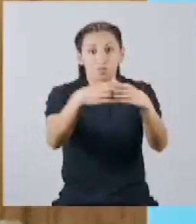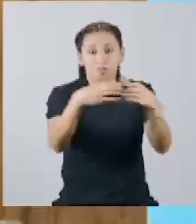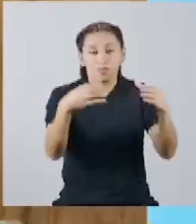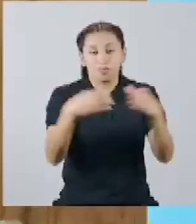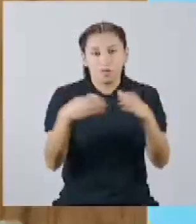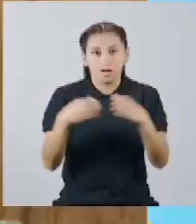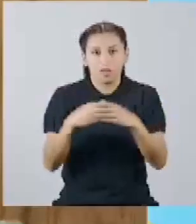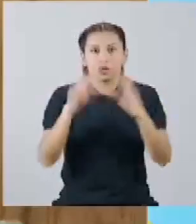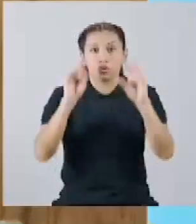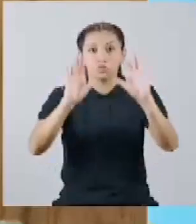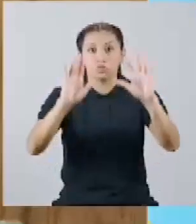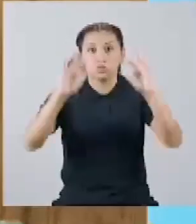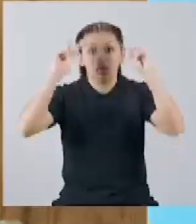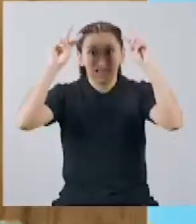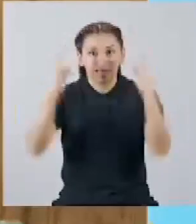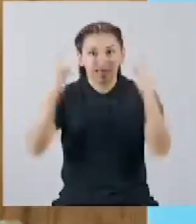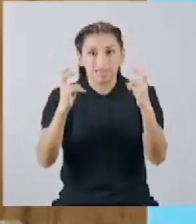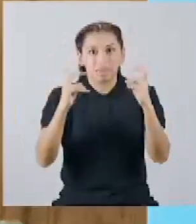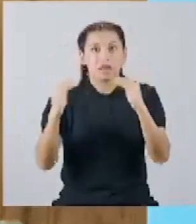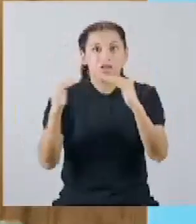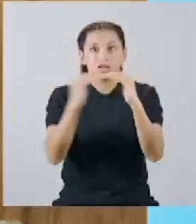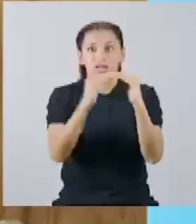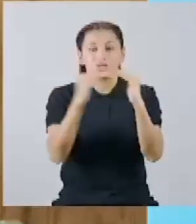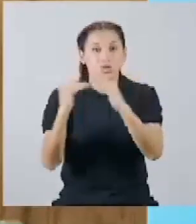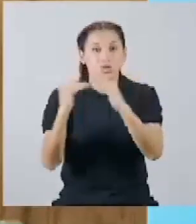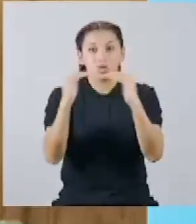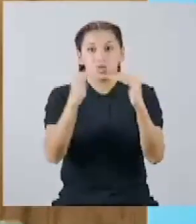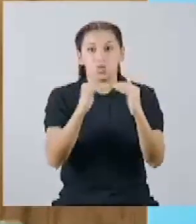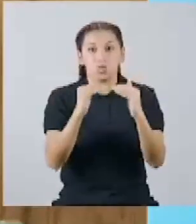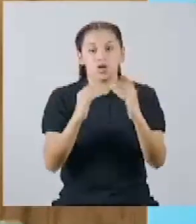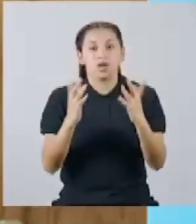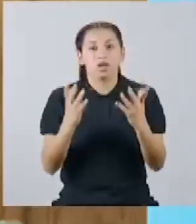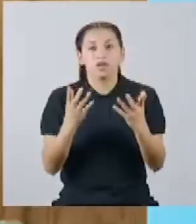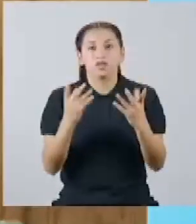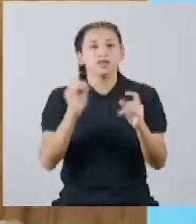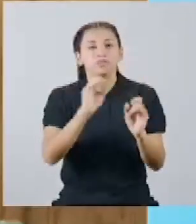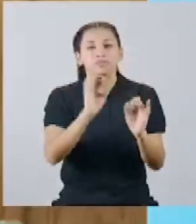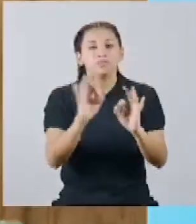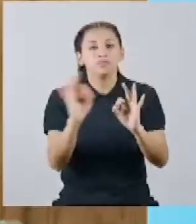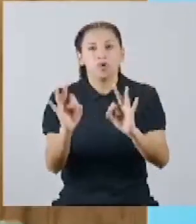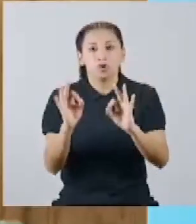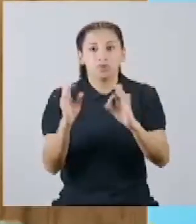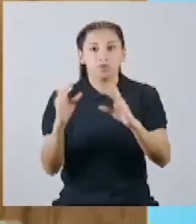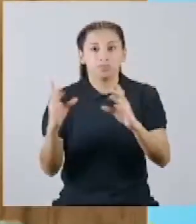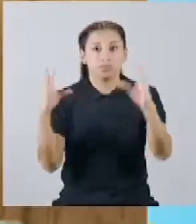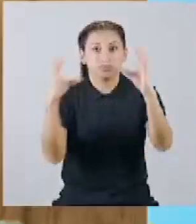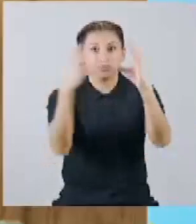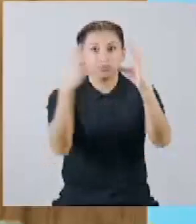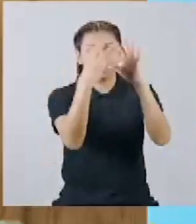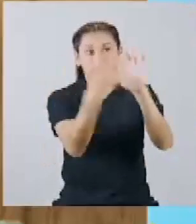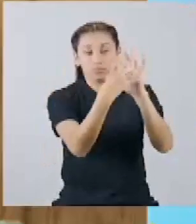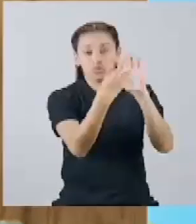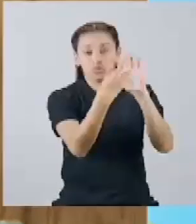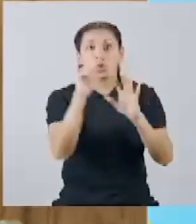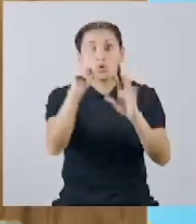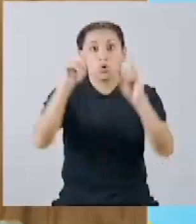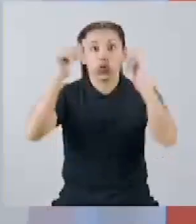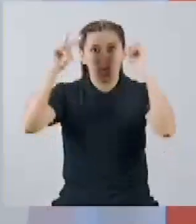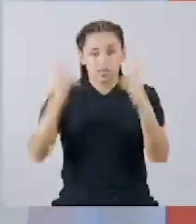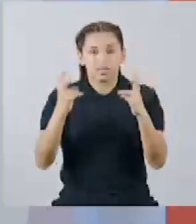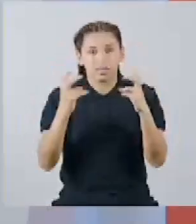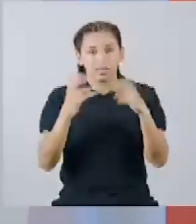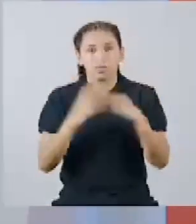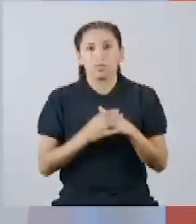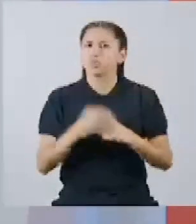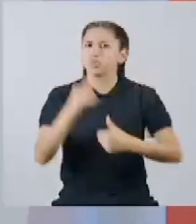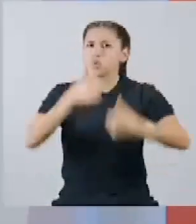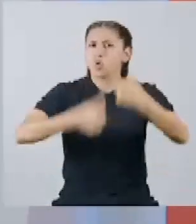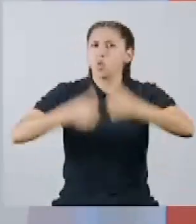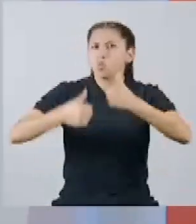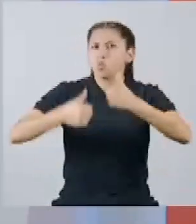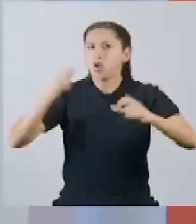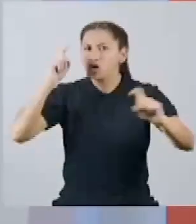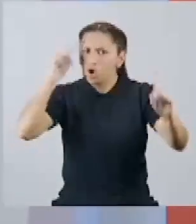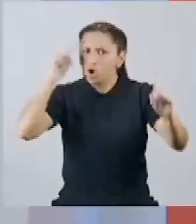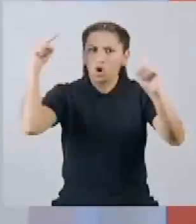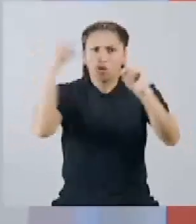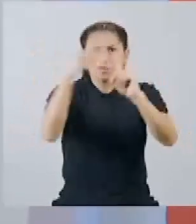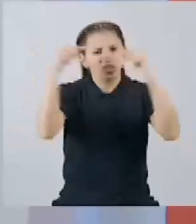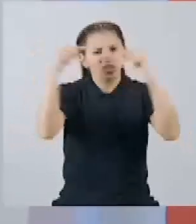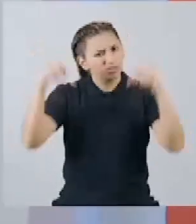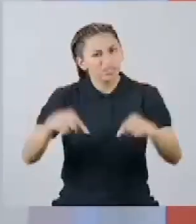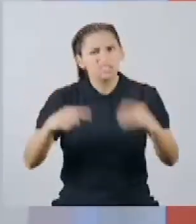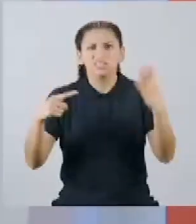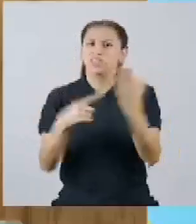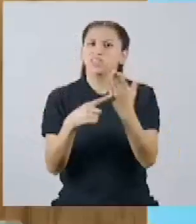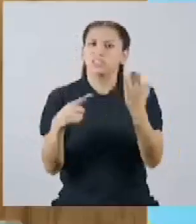contenido, buscando similitudes y coincidencias que irás colocando de acuerdo a un tema específico. ¿Y cuál es el objetivo de